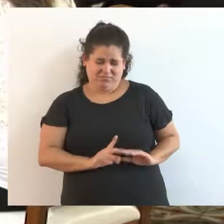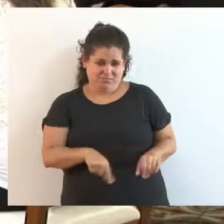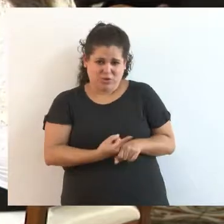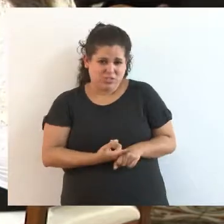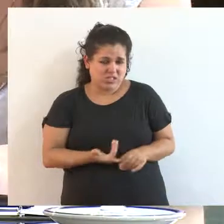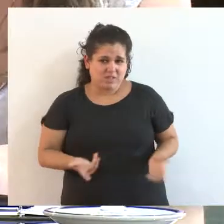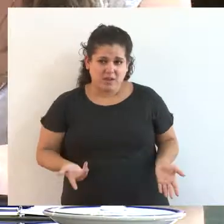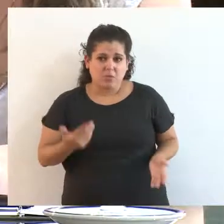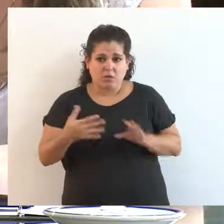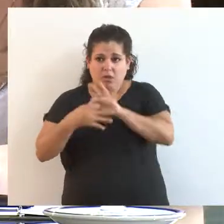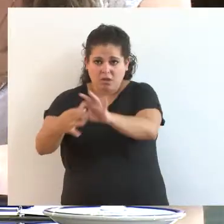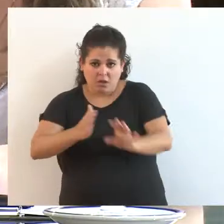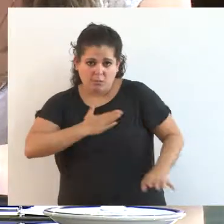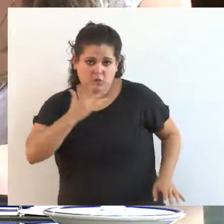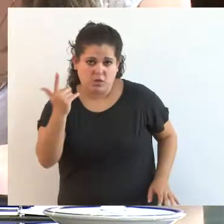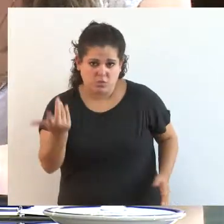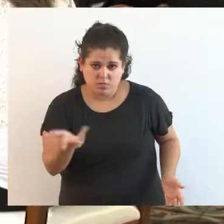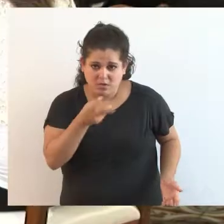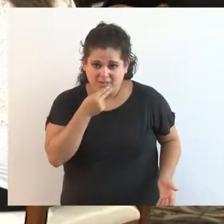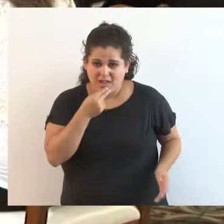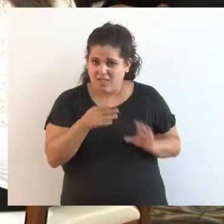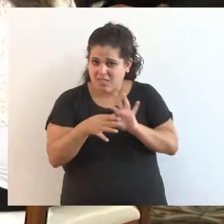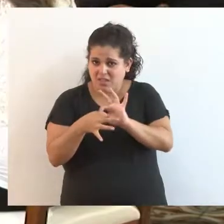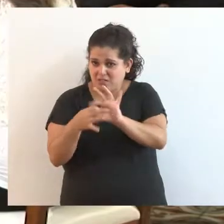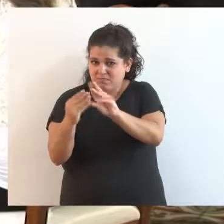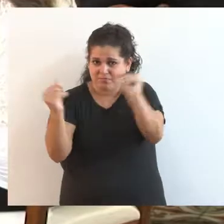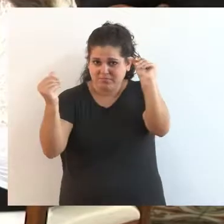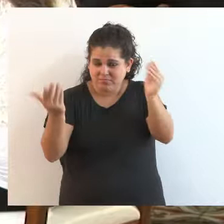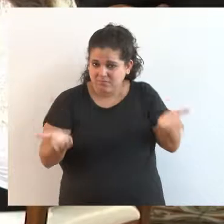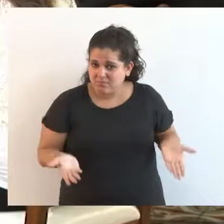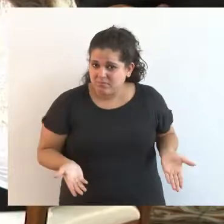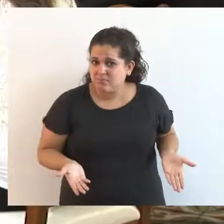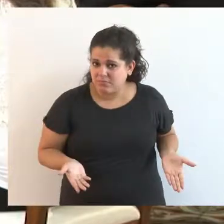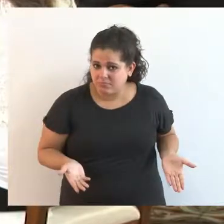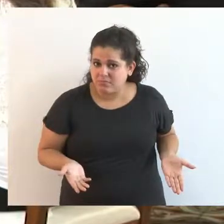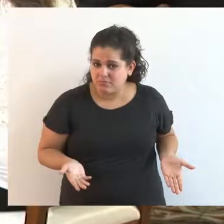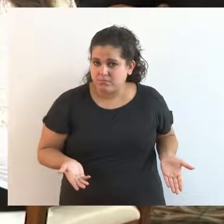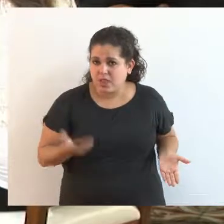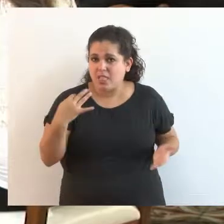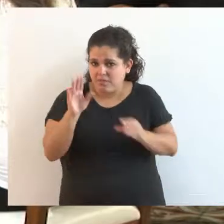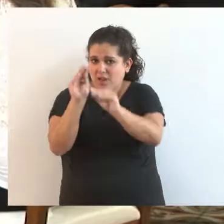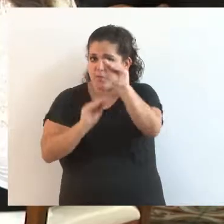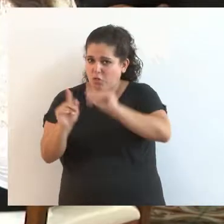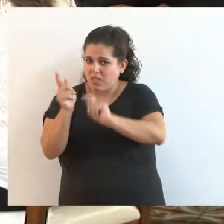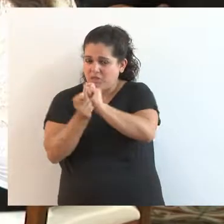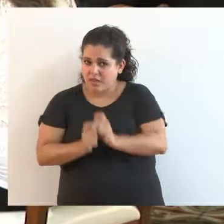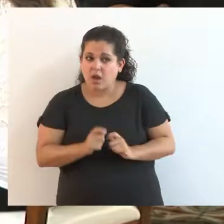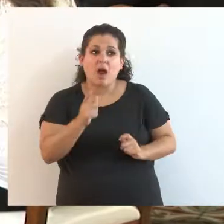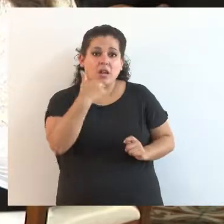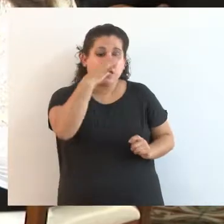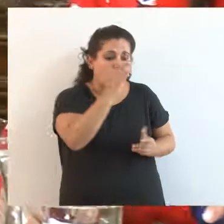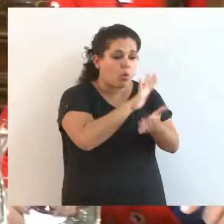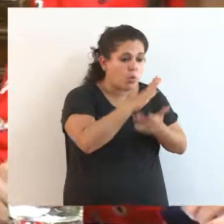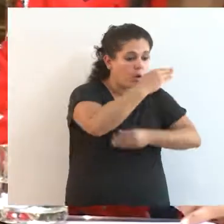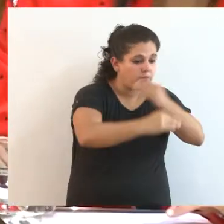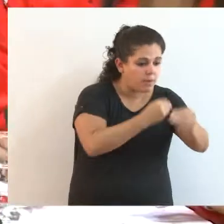ni siquiera es por una cuestión de vinculación amorosa, buscarlo. O sea, ahí hay propone la adopción plena de media ambigua. Por un lado es un hijo, una